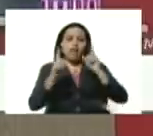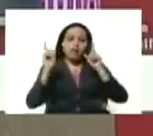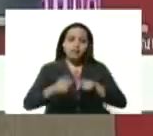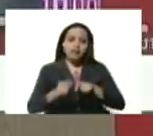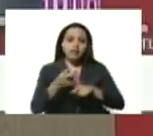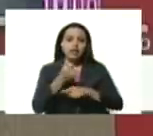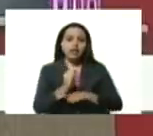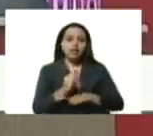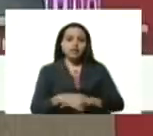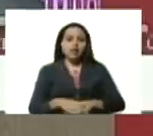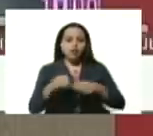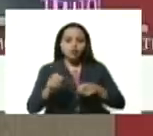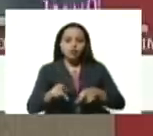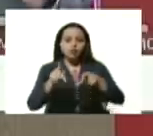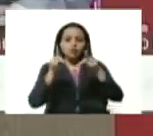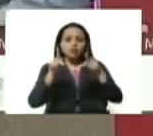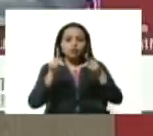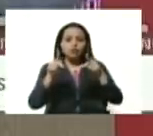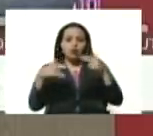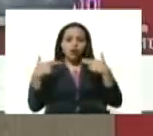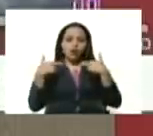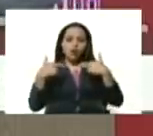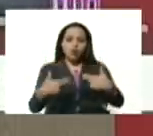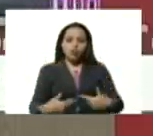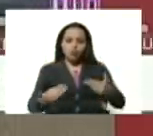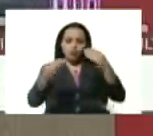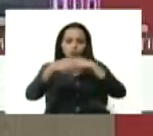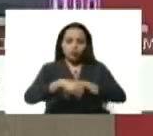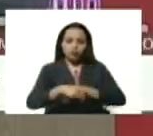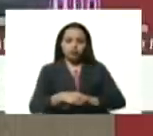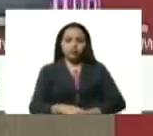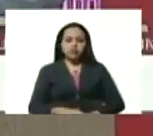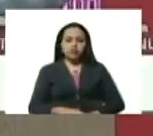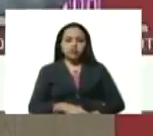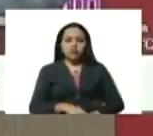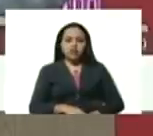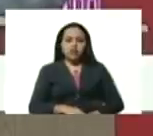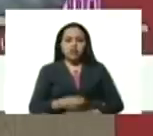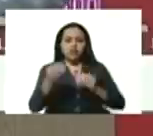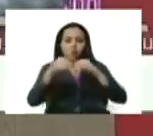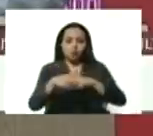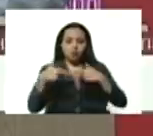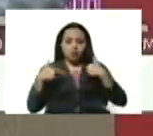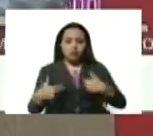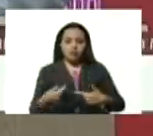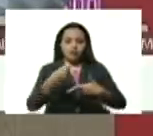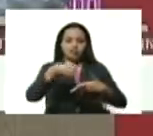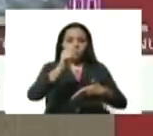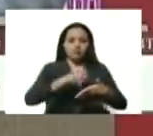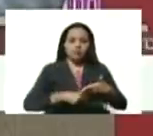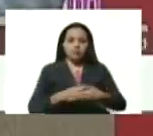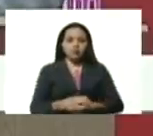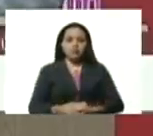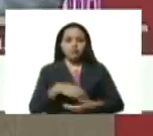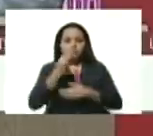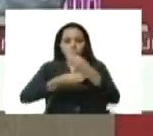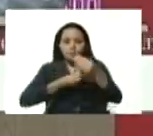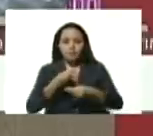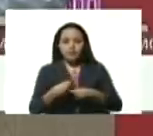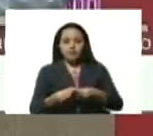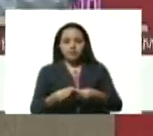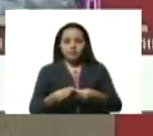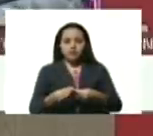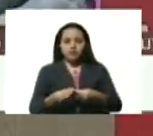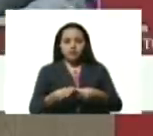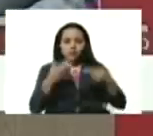incluido la posibilidad de un acuerdo humanitario. El acuerdo humanitario que después terminó firmando Juan Guaidó lo hizo por las órdenes expresas y